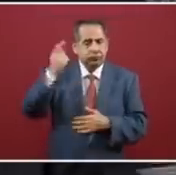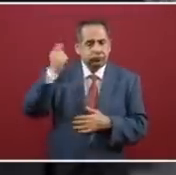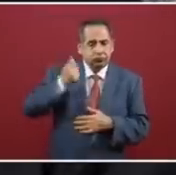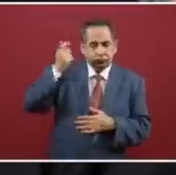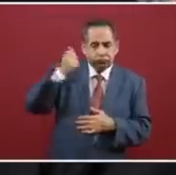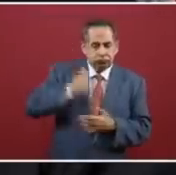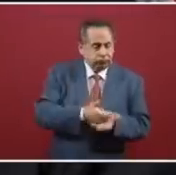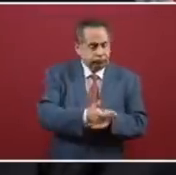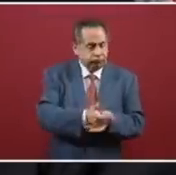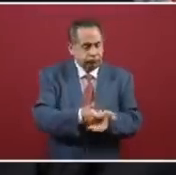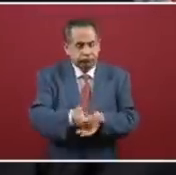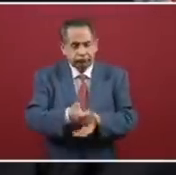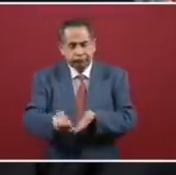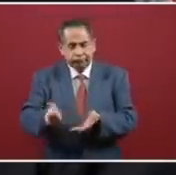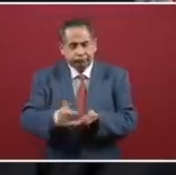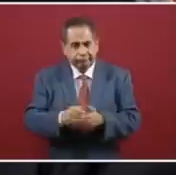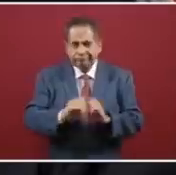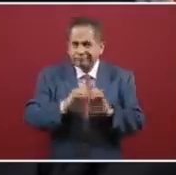pensión